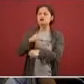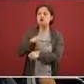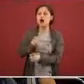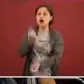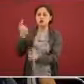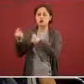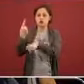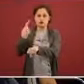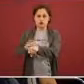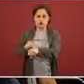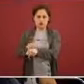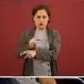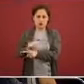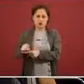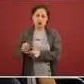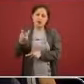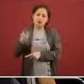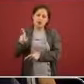siguiente.